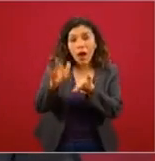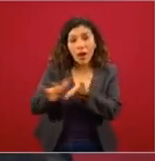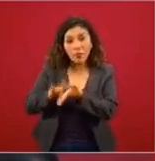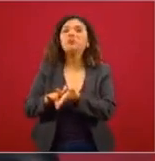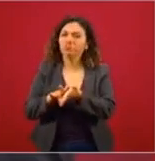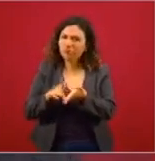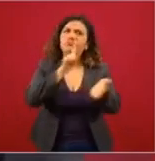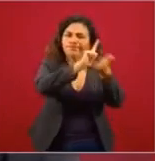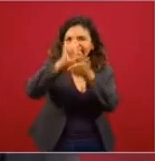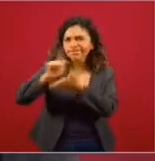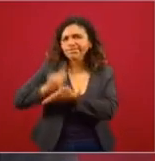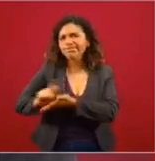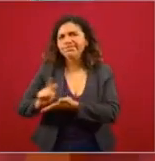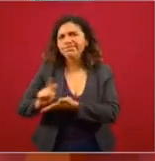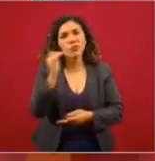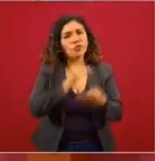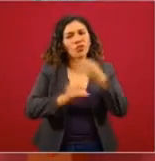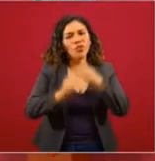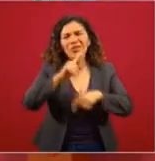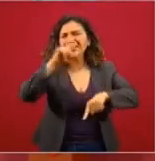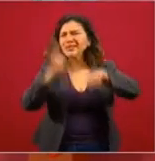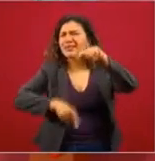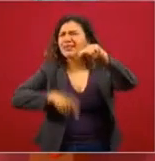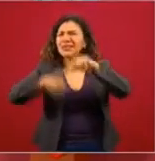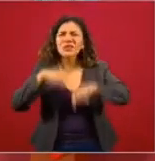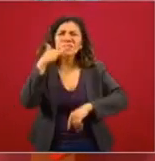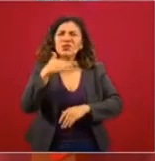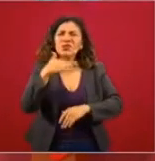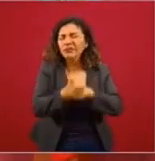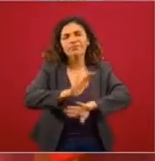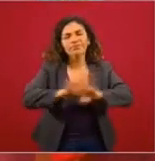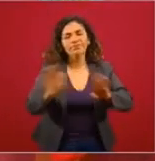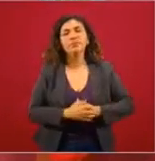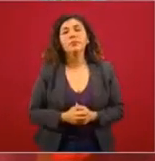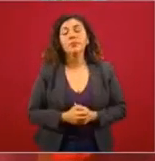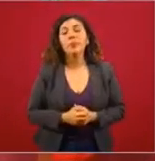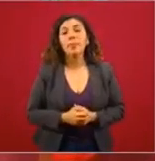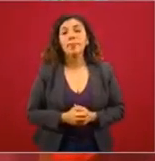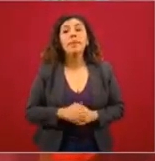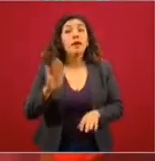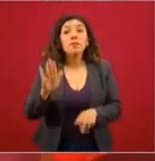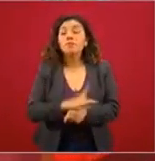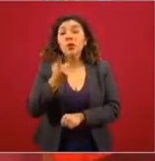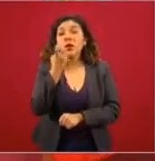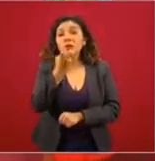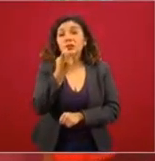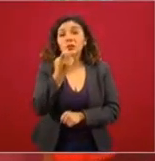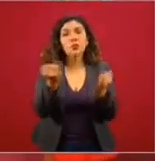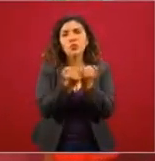limpiar de corrupción a México, porque además no merece